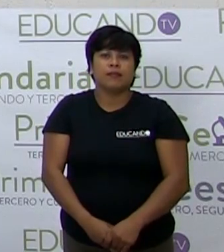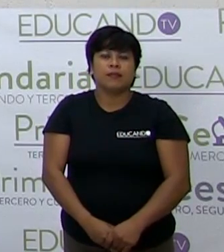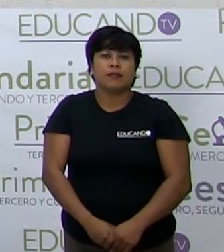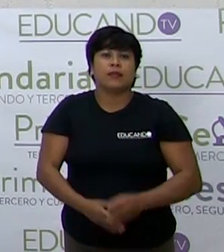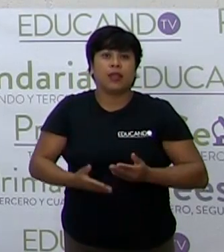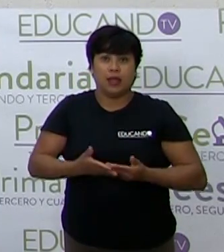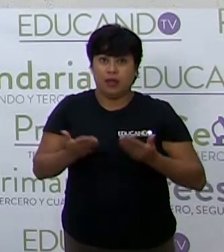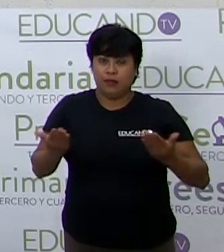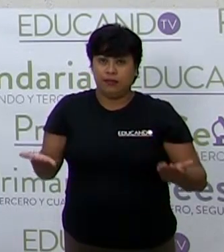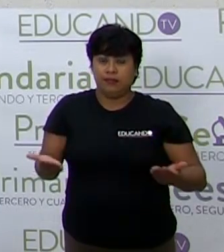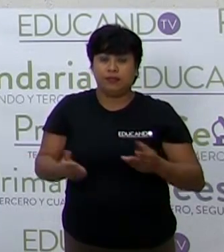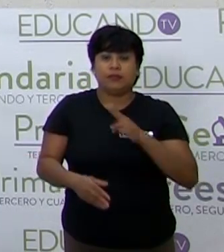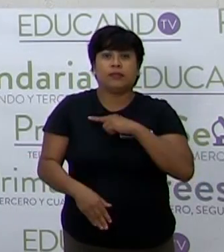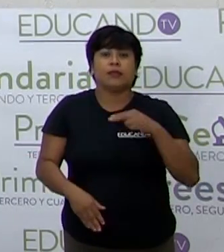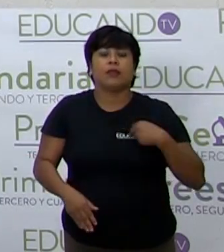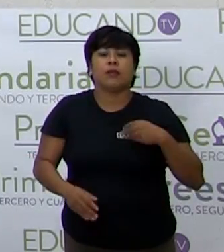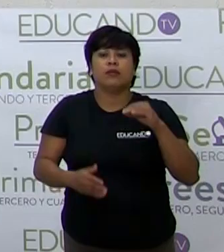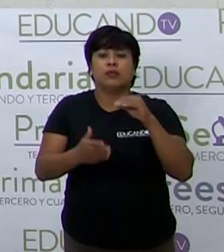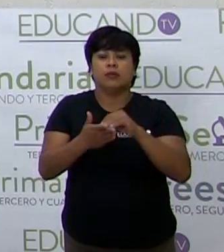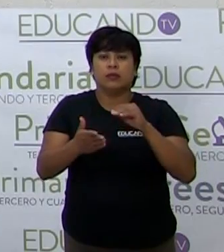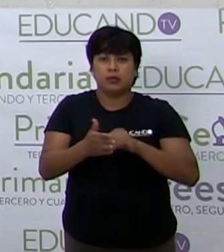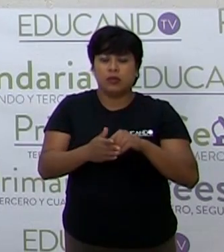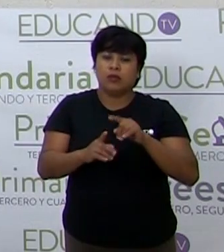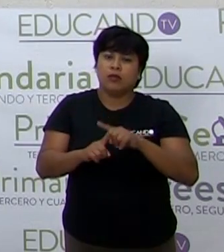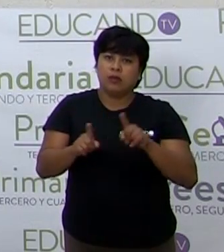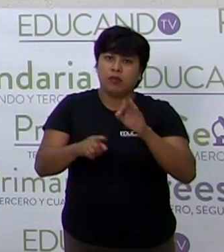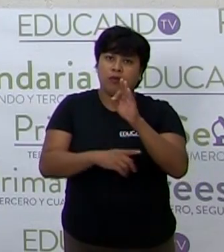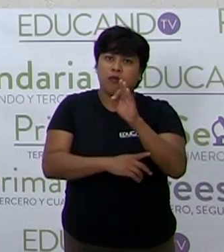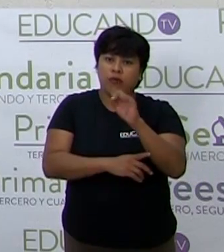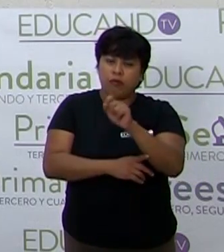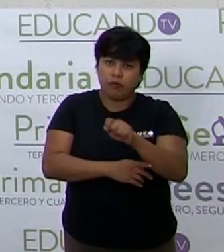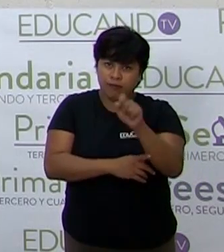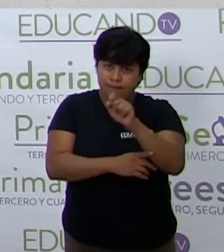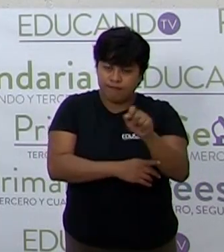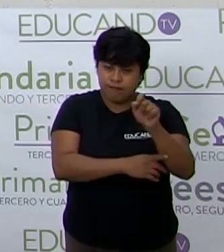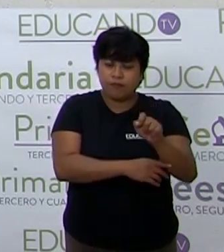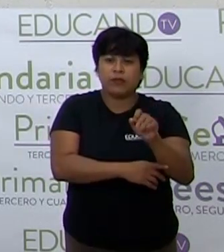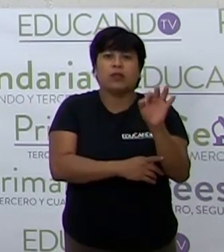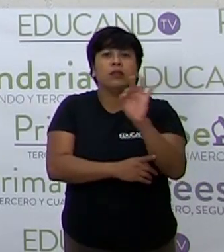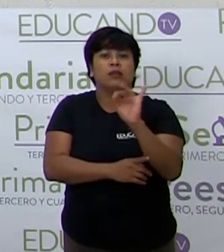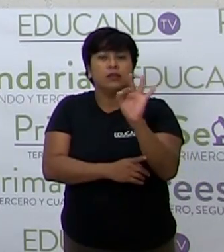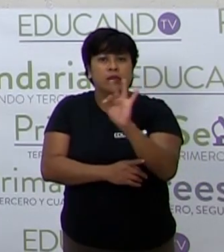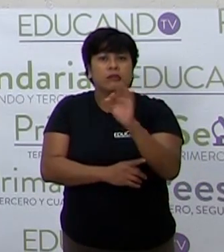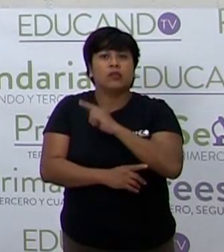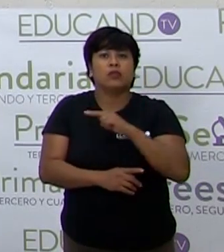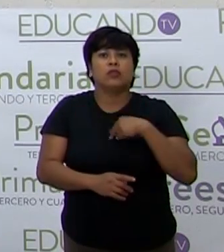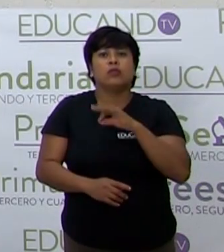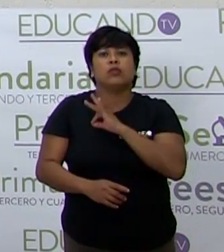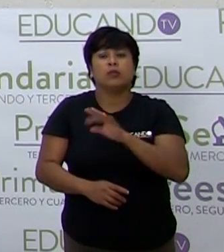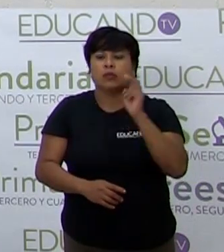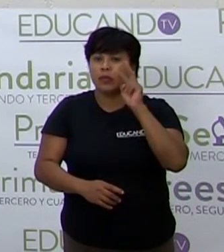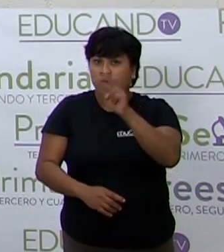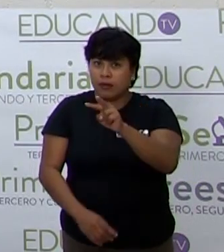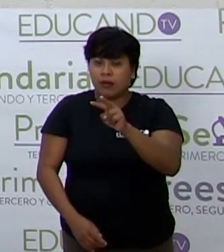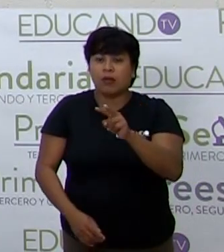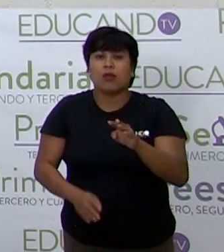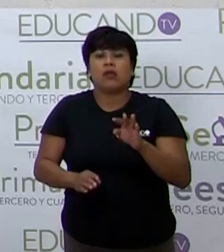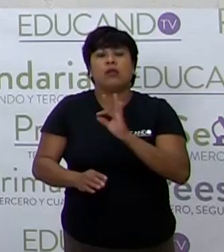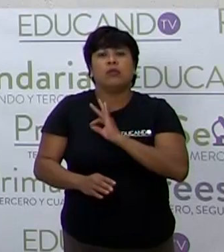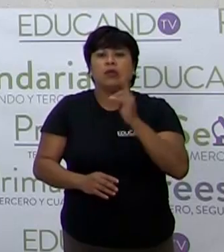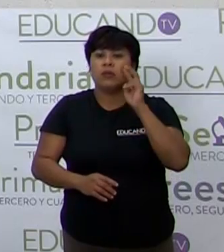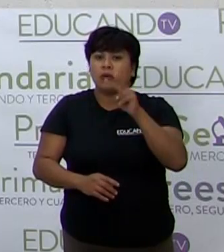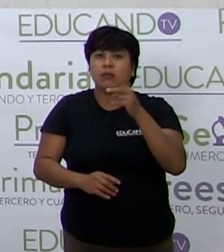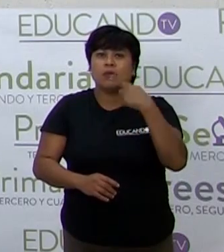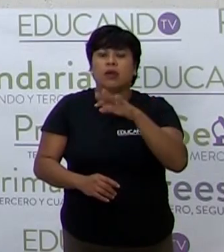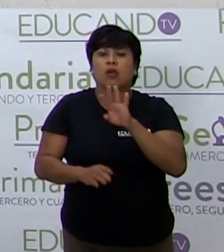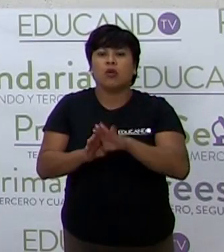Y ahora vamos a establecer una fórmula. Si puedes observar si puedes notar, para